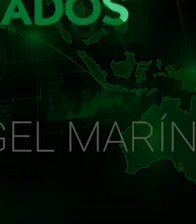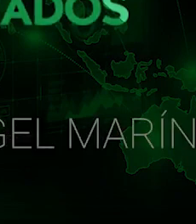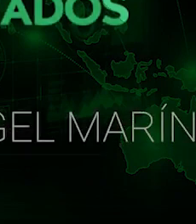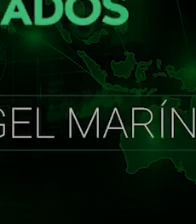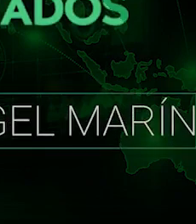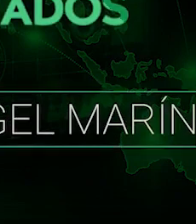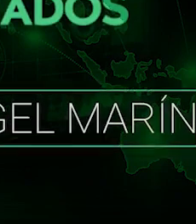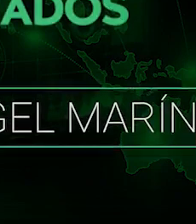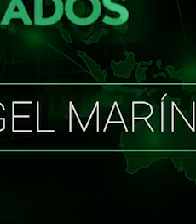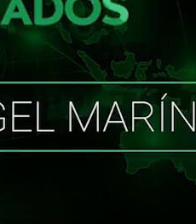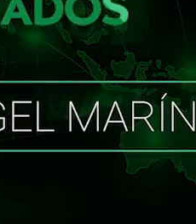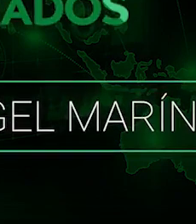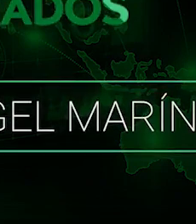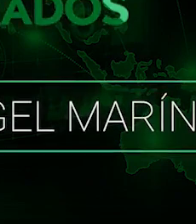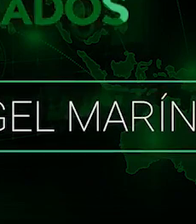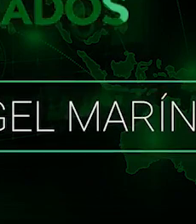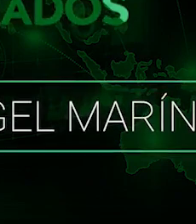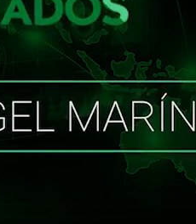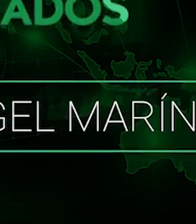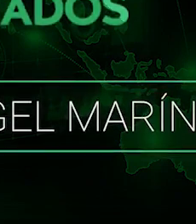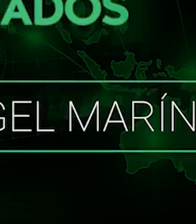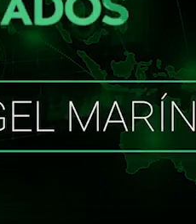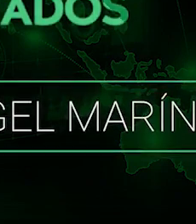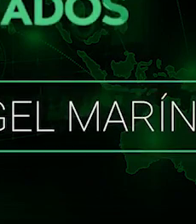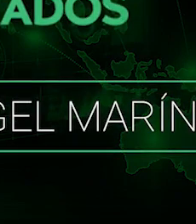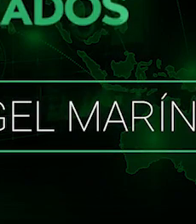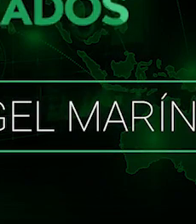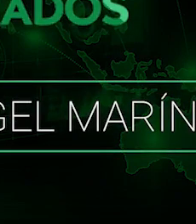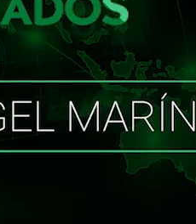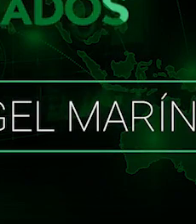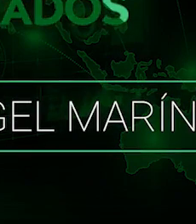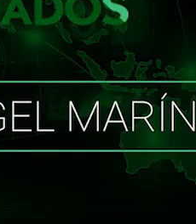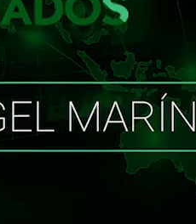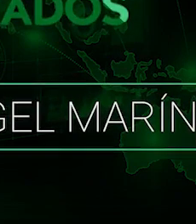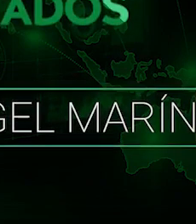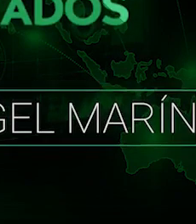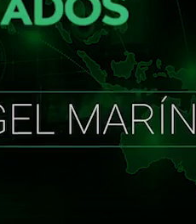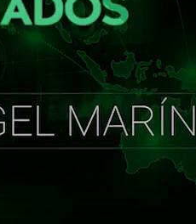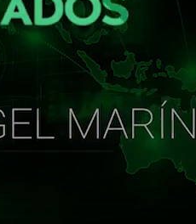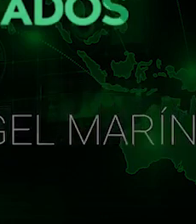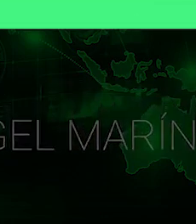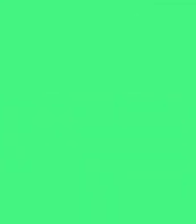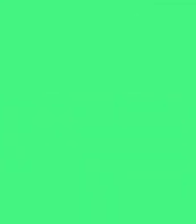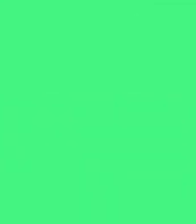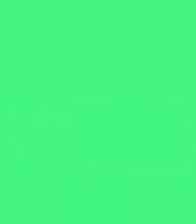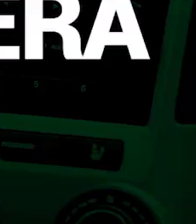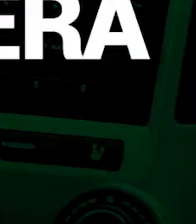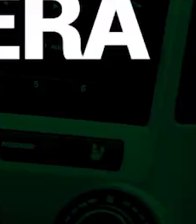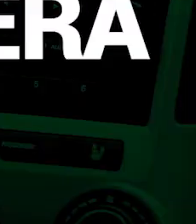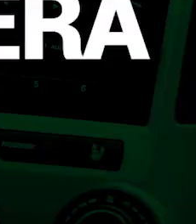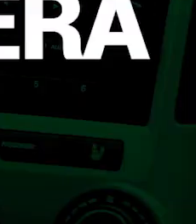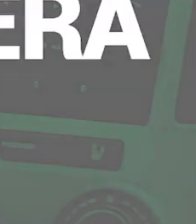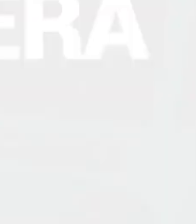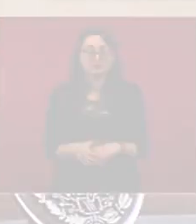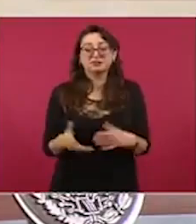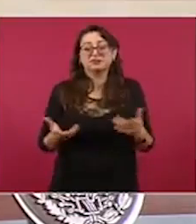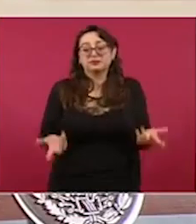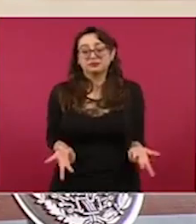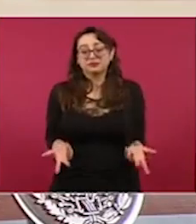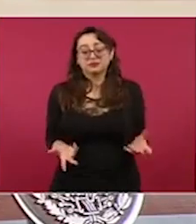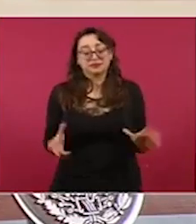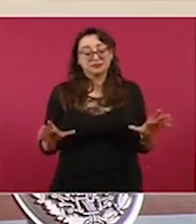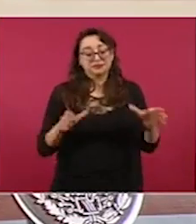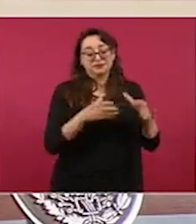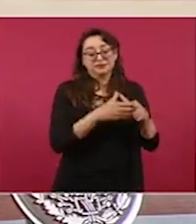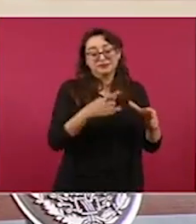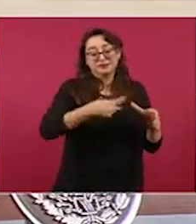informarle Valeria Torices y Luis Ángel Marín. Quédese con nosotros, aquí están las noticias. La mañanera.